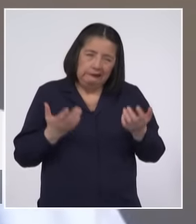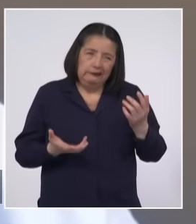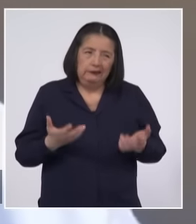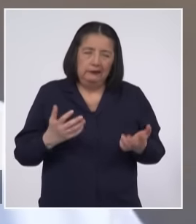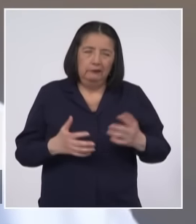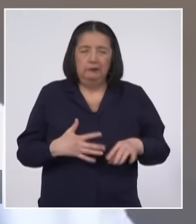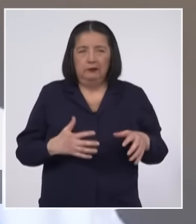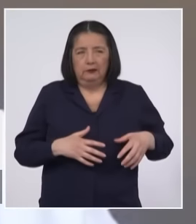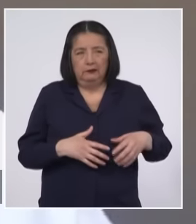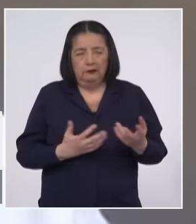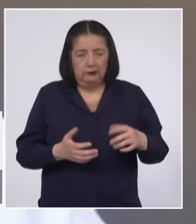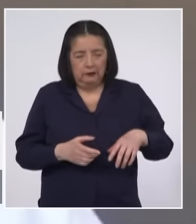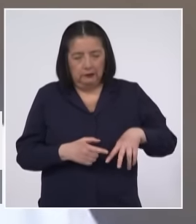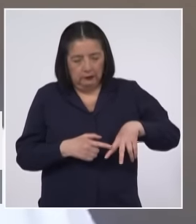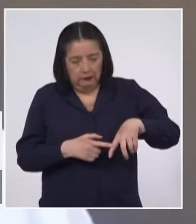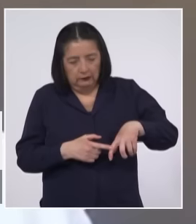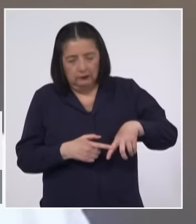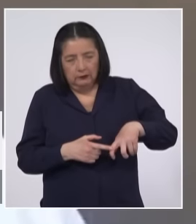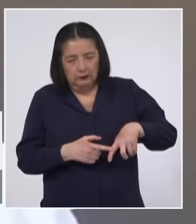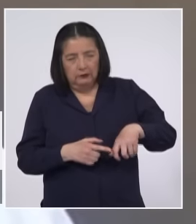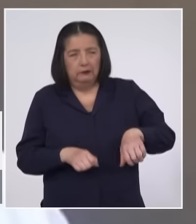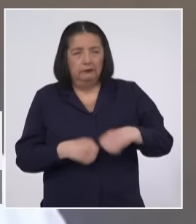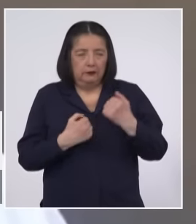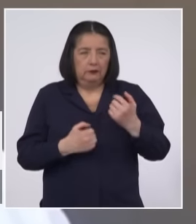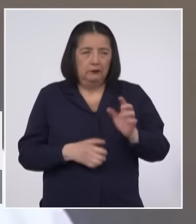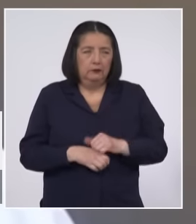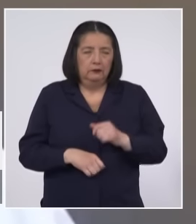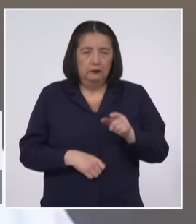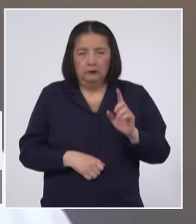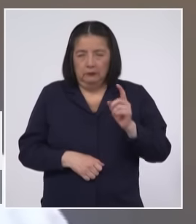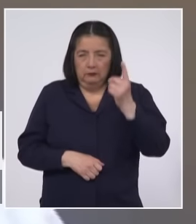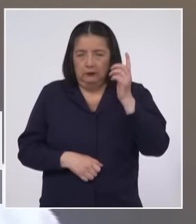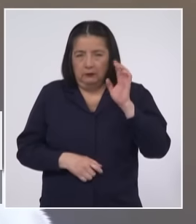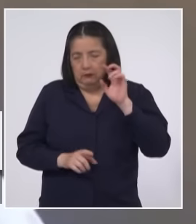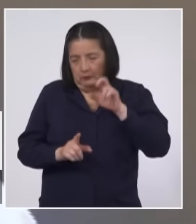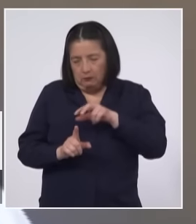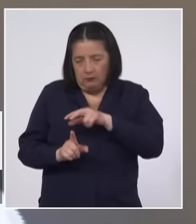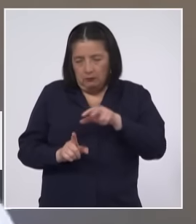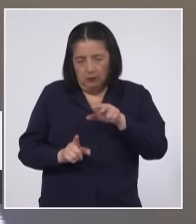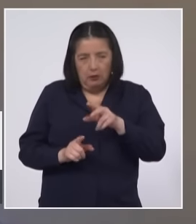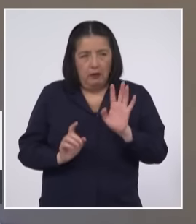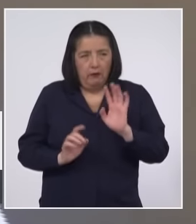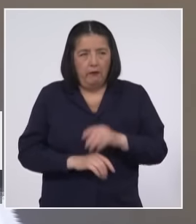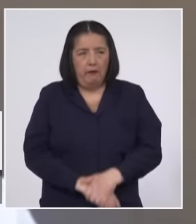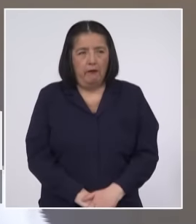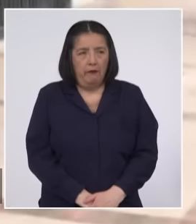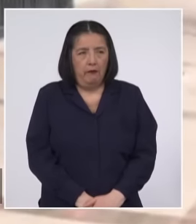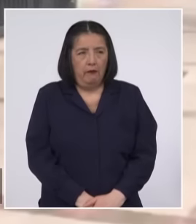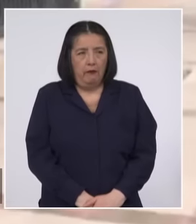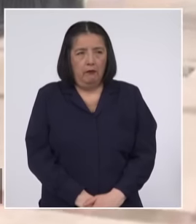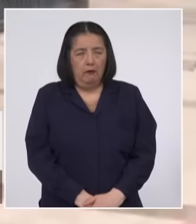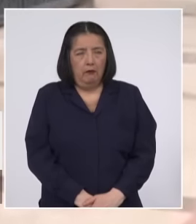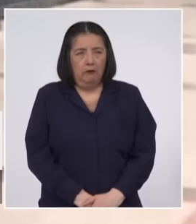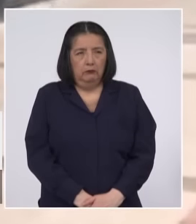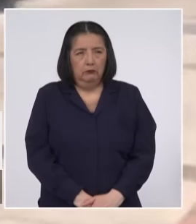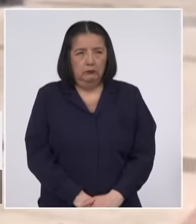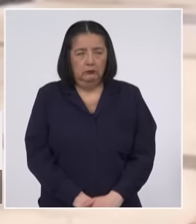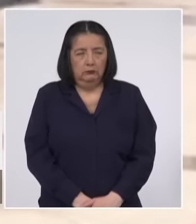Y posible fractura de rodilla. Esas son las primeras impresiones que hemos tenido.